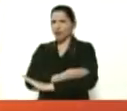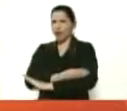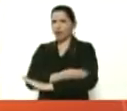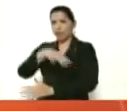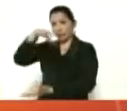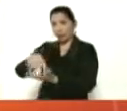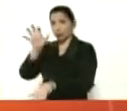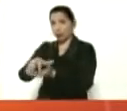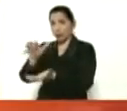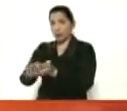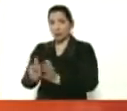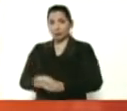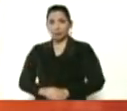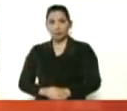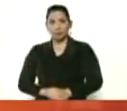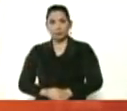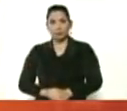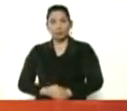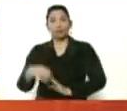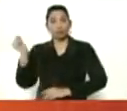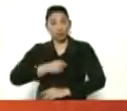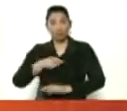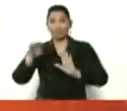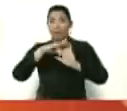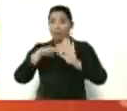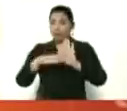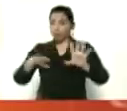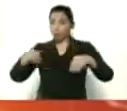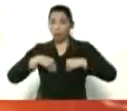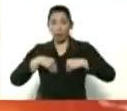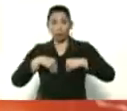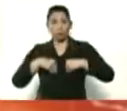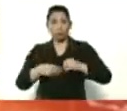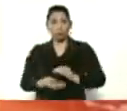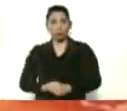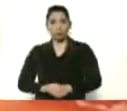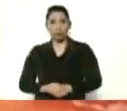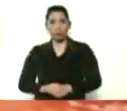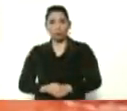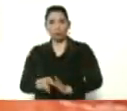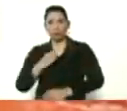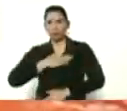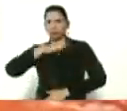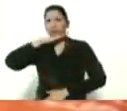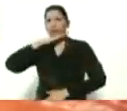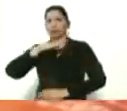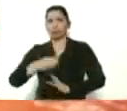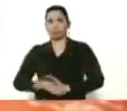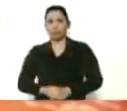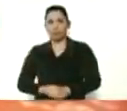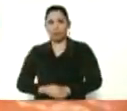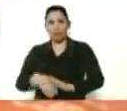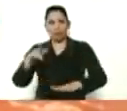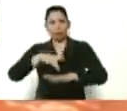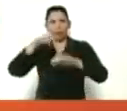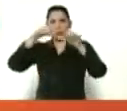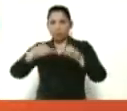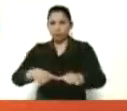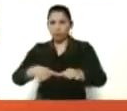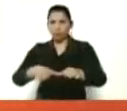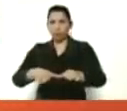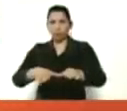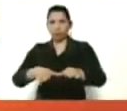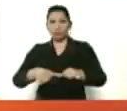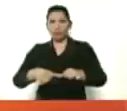estado de Nueva Esparta? Bueno, yo creo que las medidas que se han tomado son suficientes. El toque de queda,